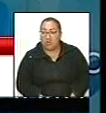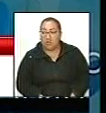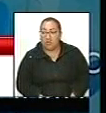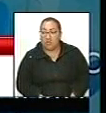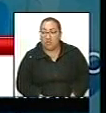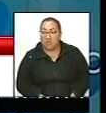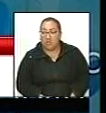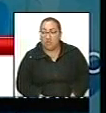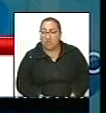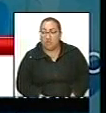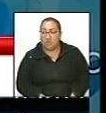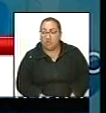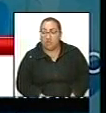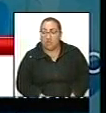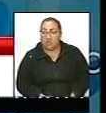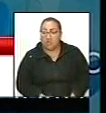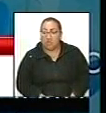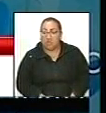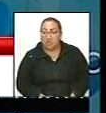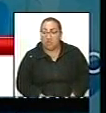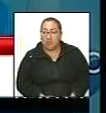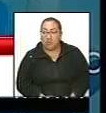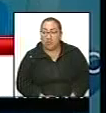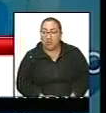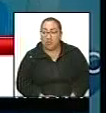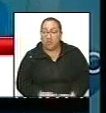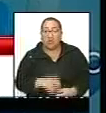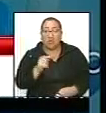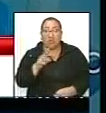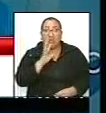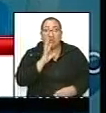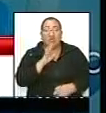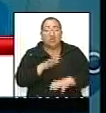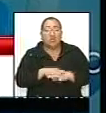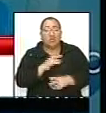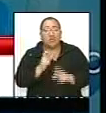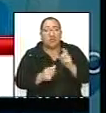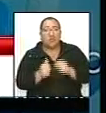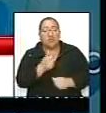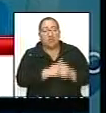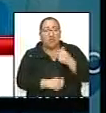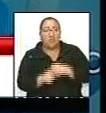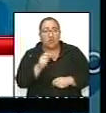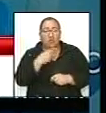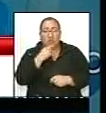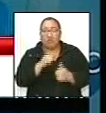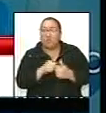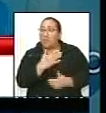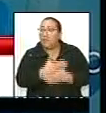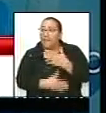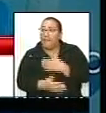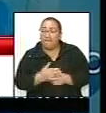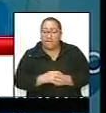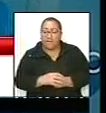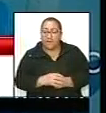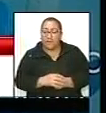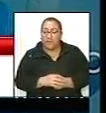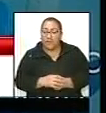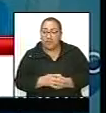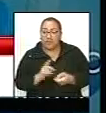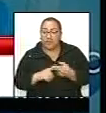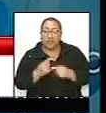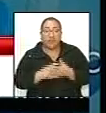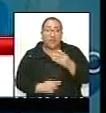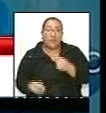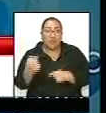Y ahí tenemos que hablar de la marginación que sufren las mujeres con discapacidad desde